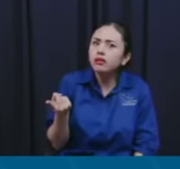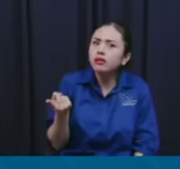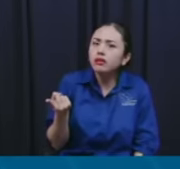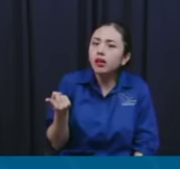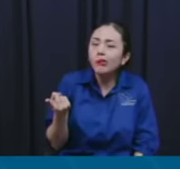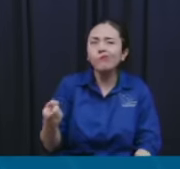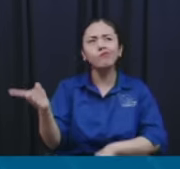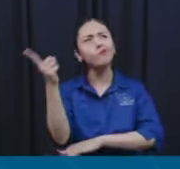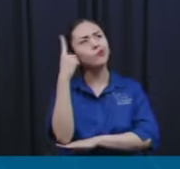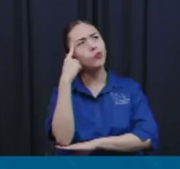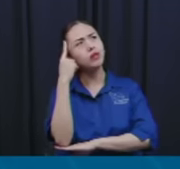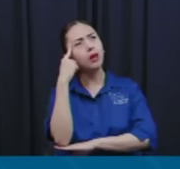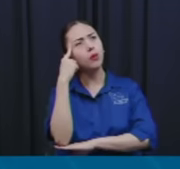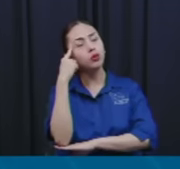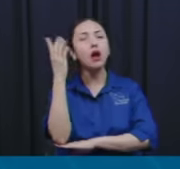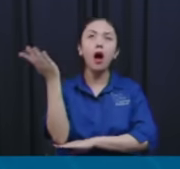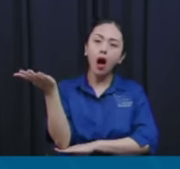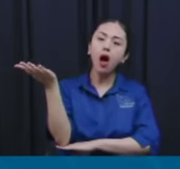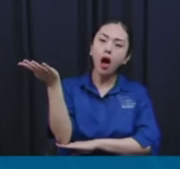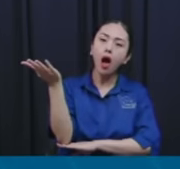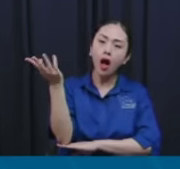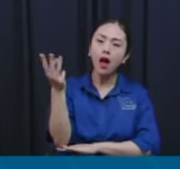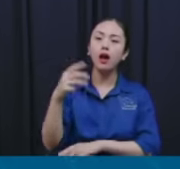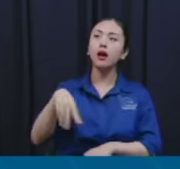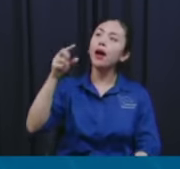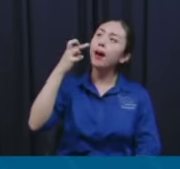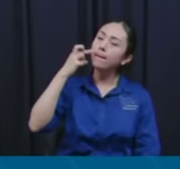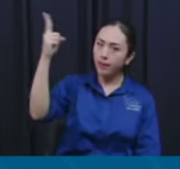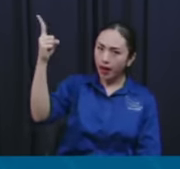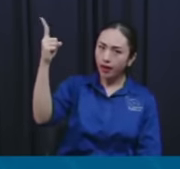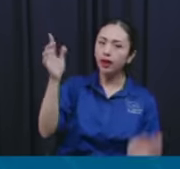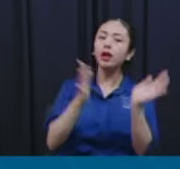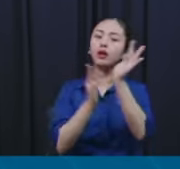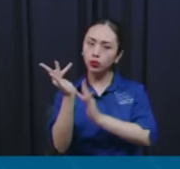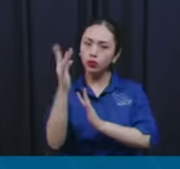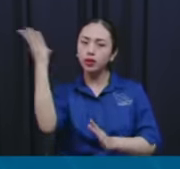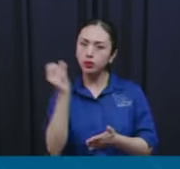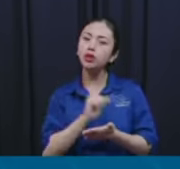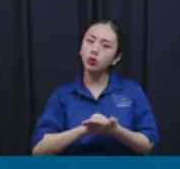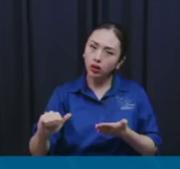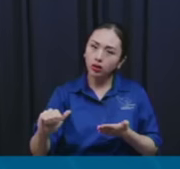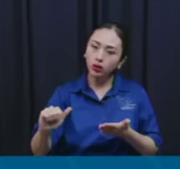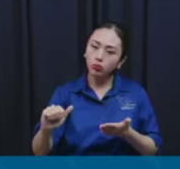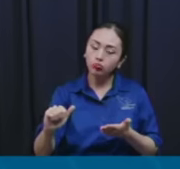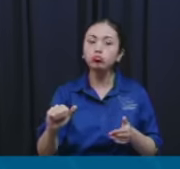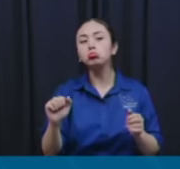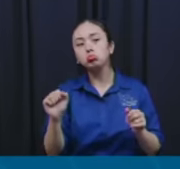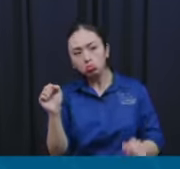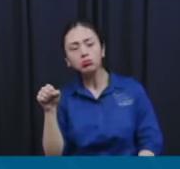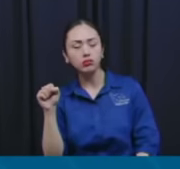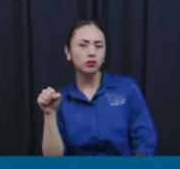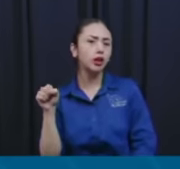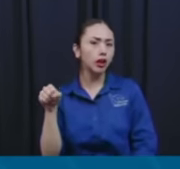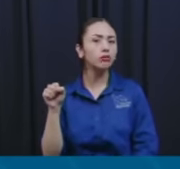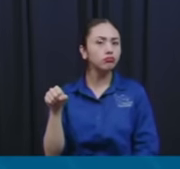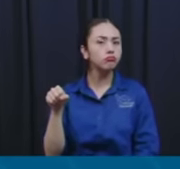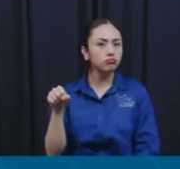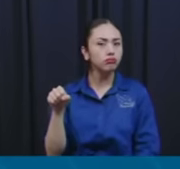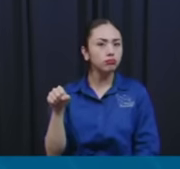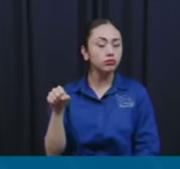Ay estaba hablando el padre con el hijo y el espíritu santo pores que sí por